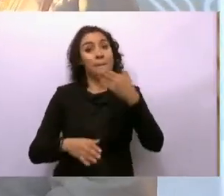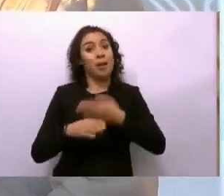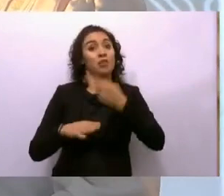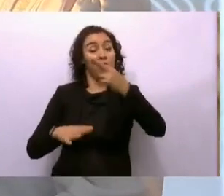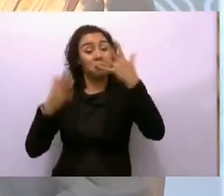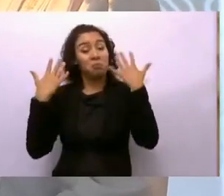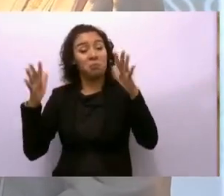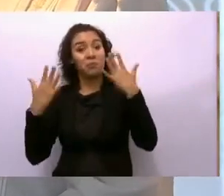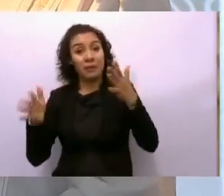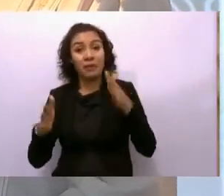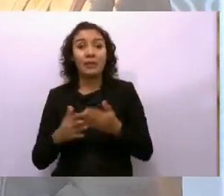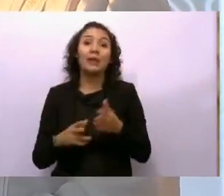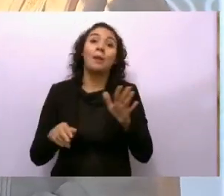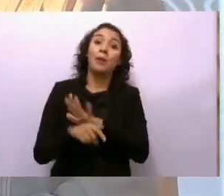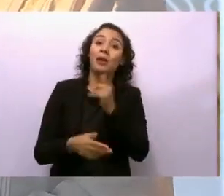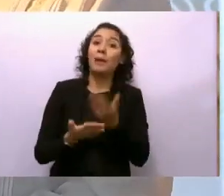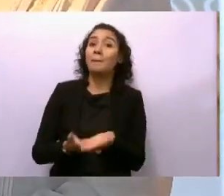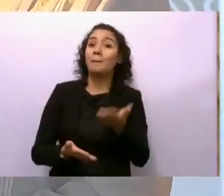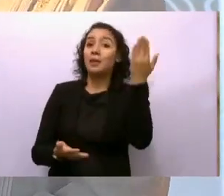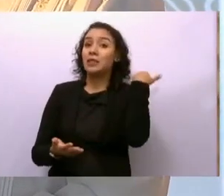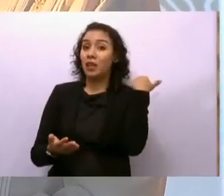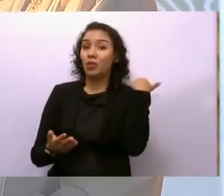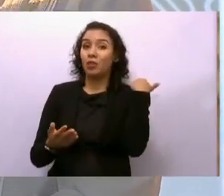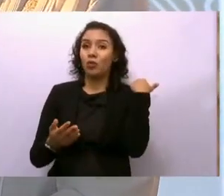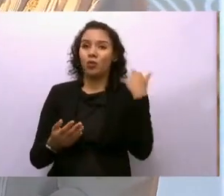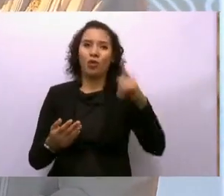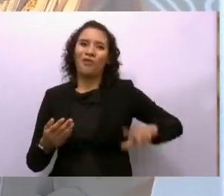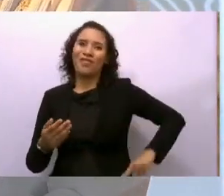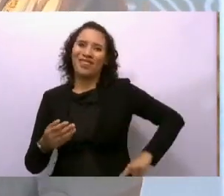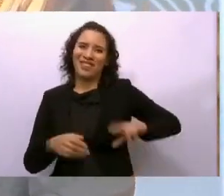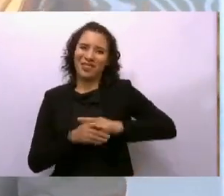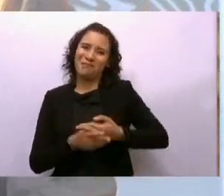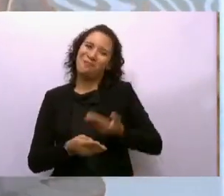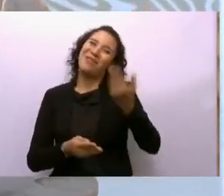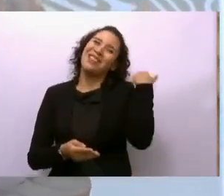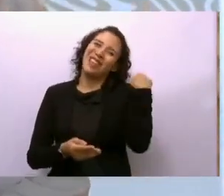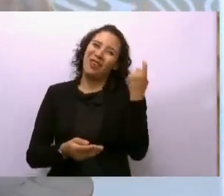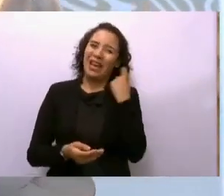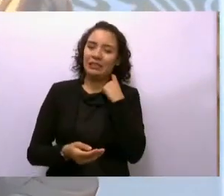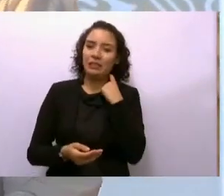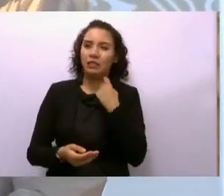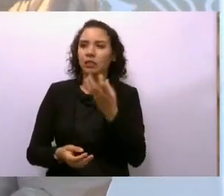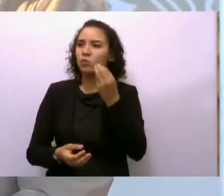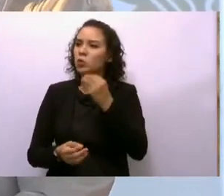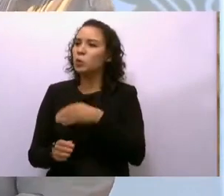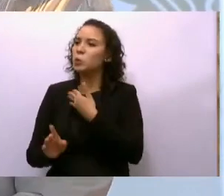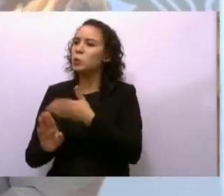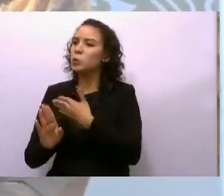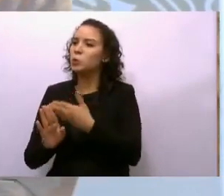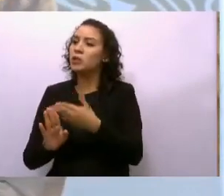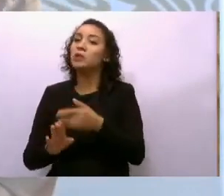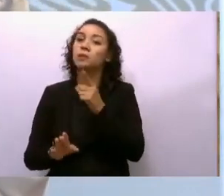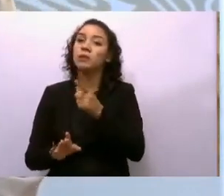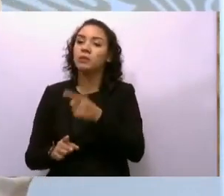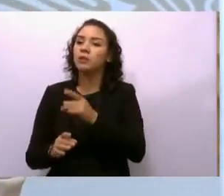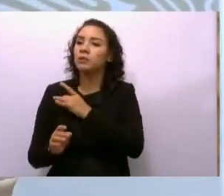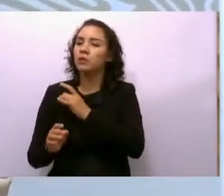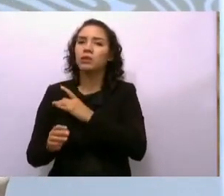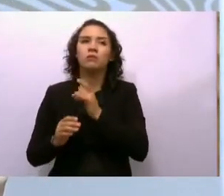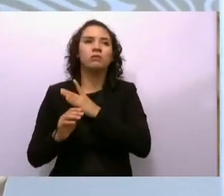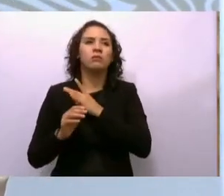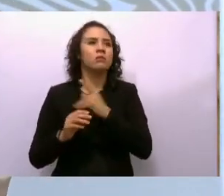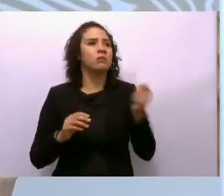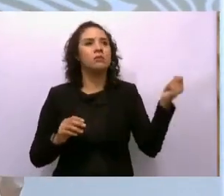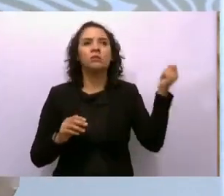ese ambiente enrarecido, a pesar del miedo, del temor, creo que hasta hubo